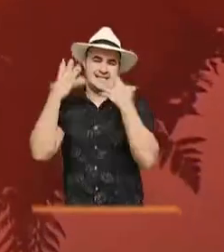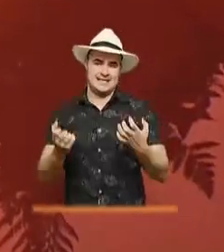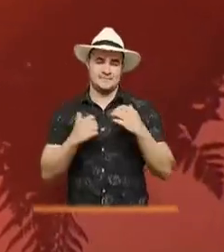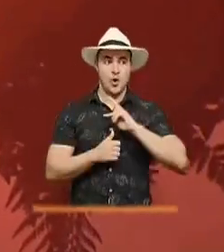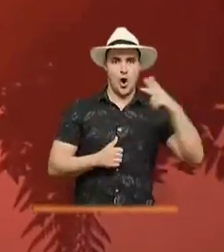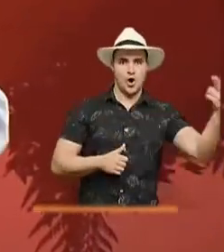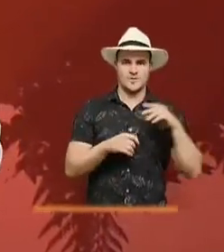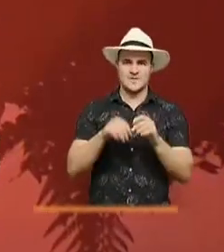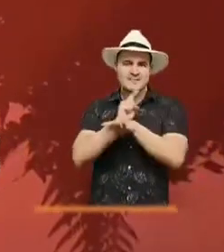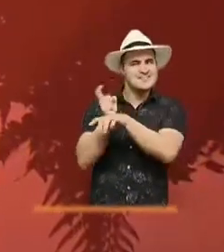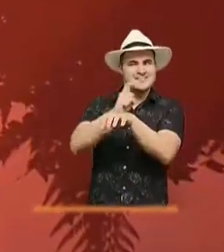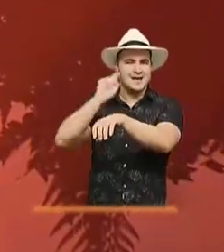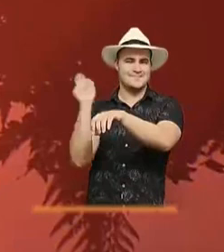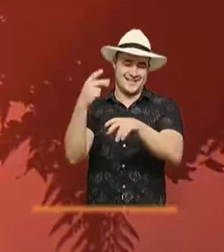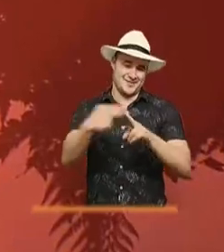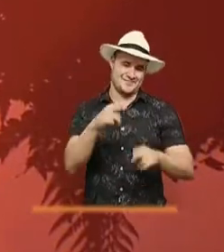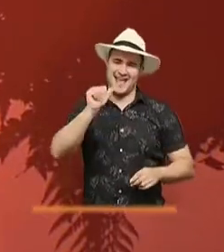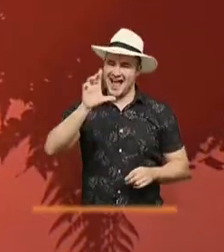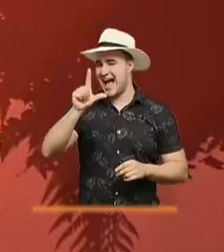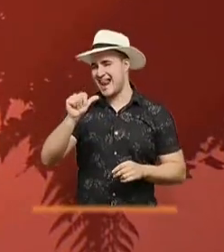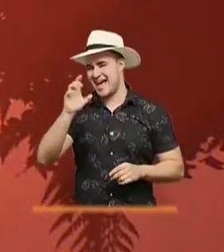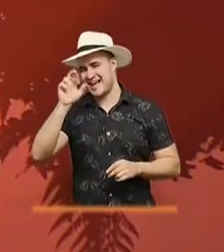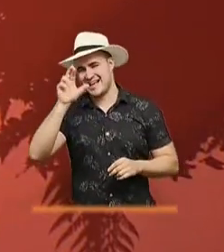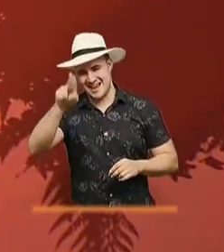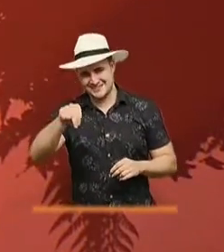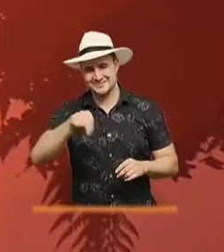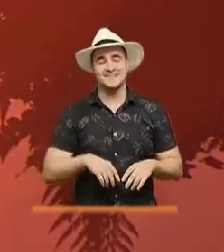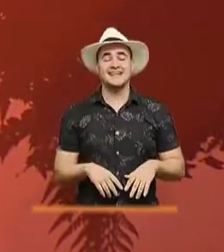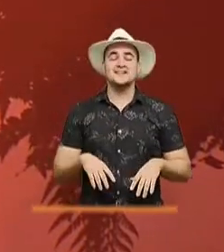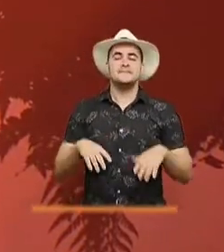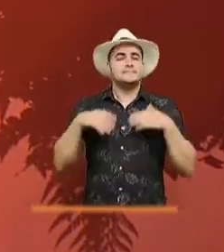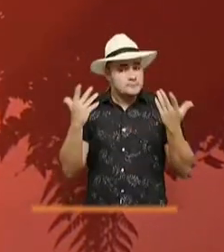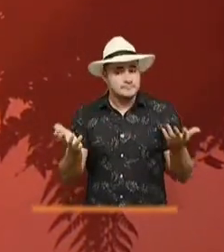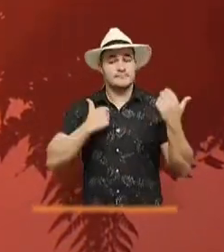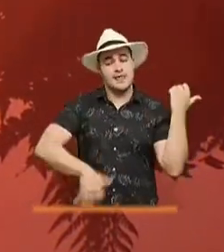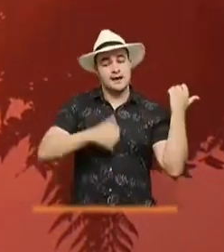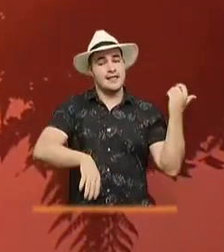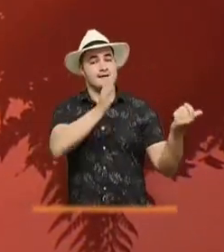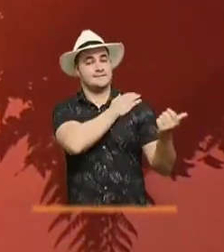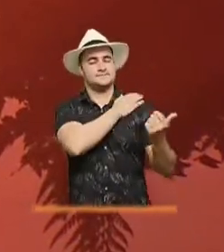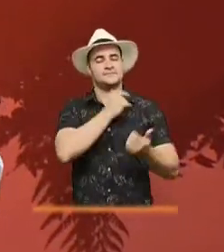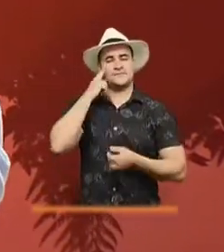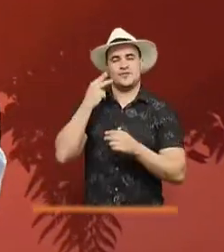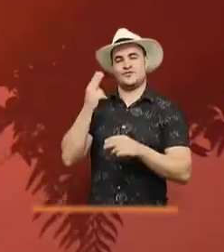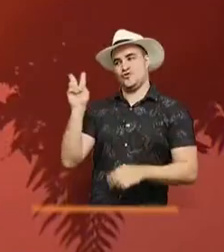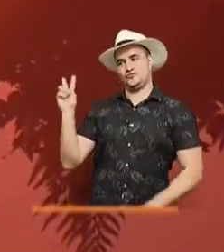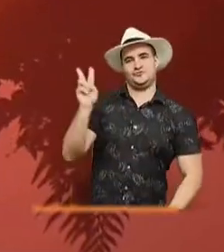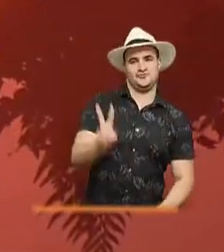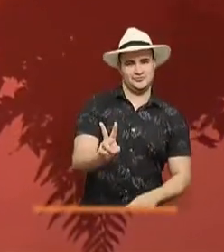aguijón. También, lógicamente, en las trovas. Aquí están Gallinazo y el trovador